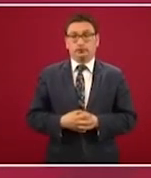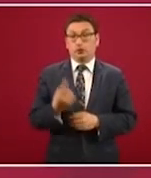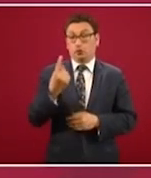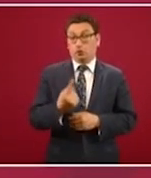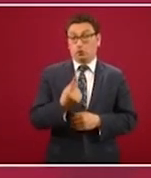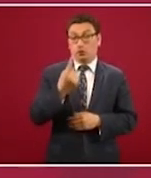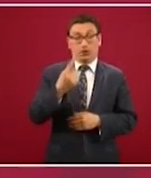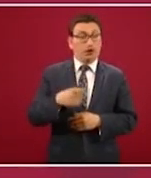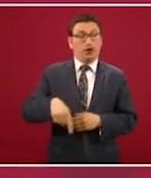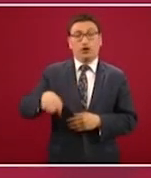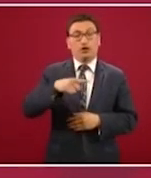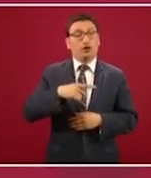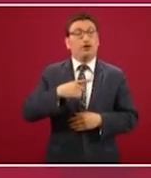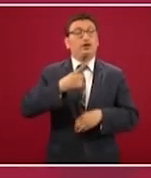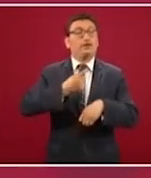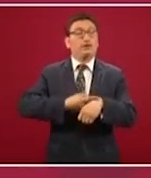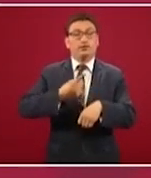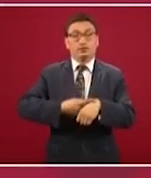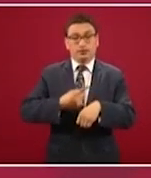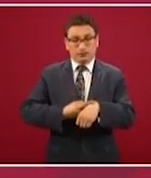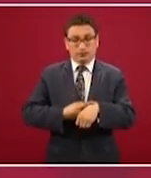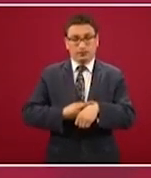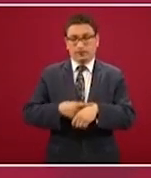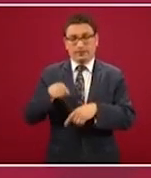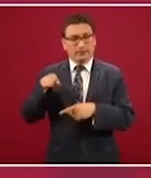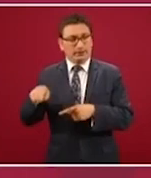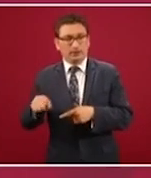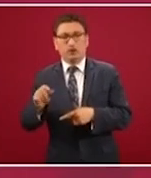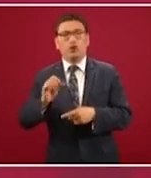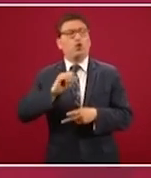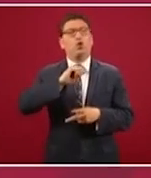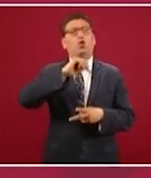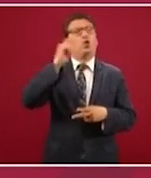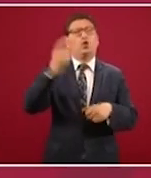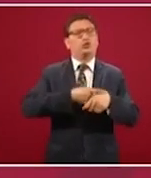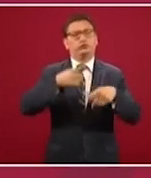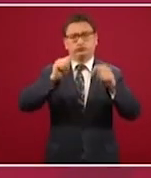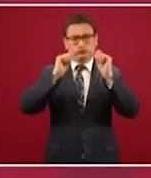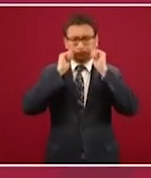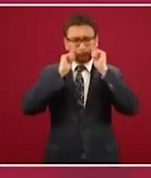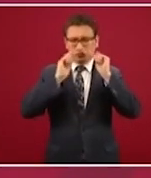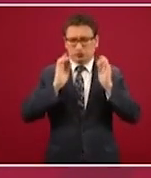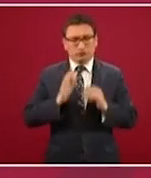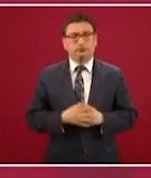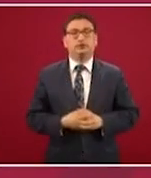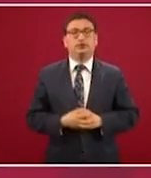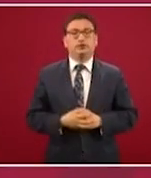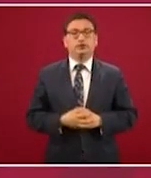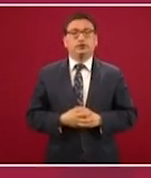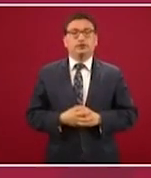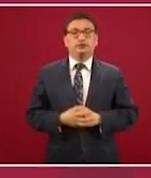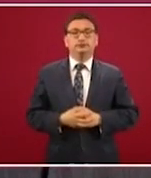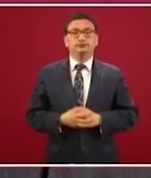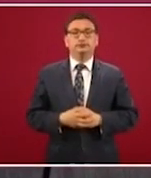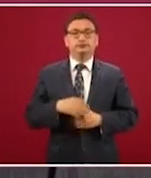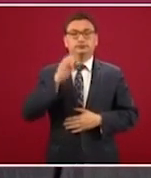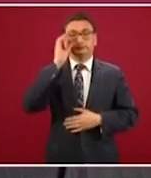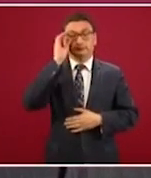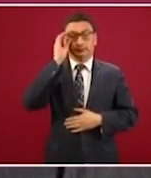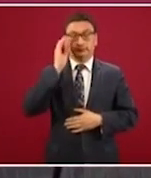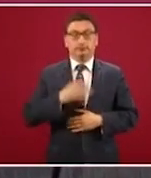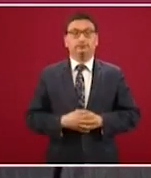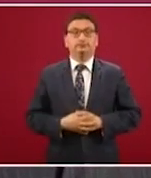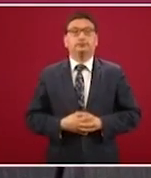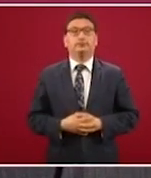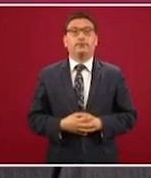enfermedad, no solo esta, cualquiera, y se tiene